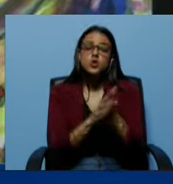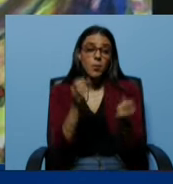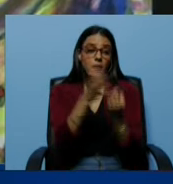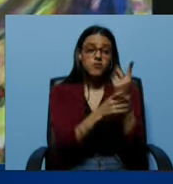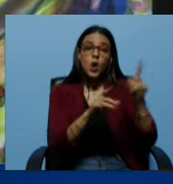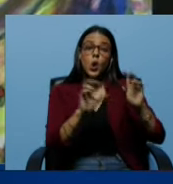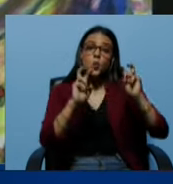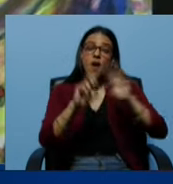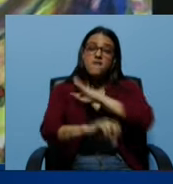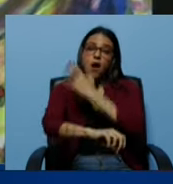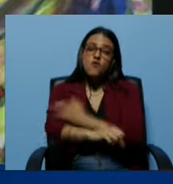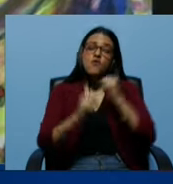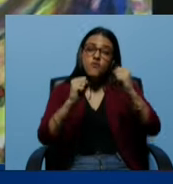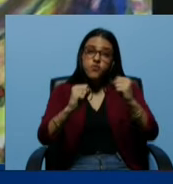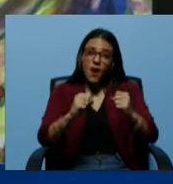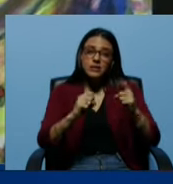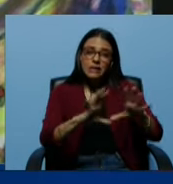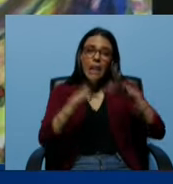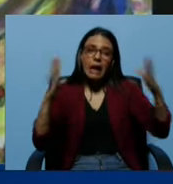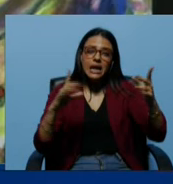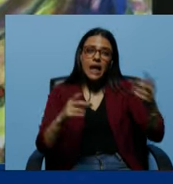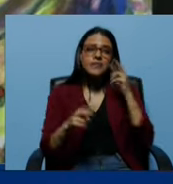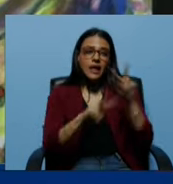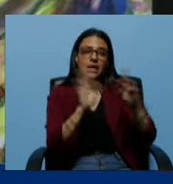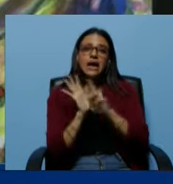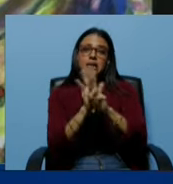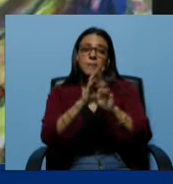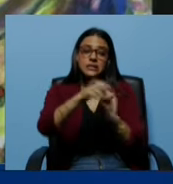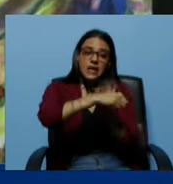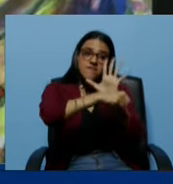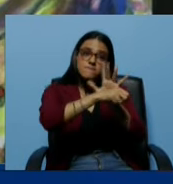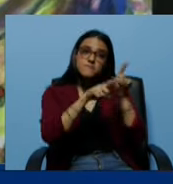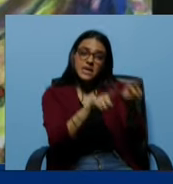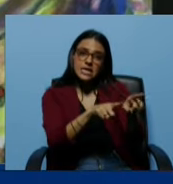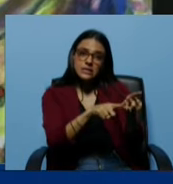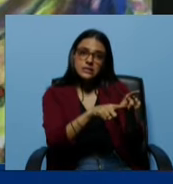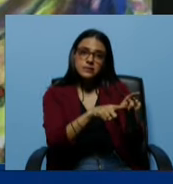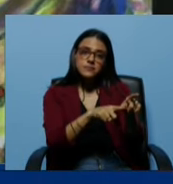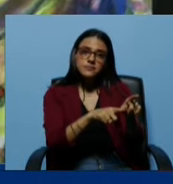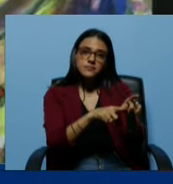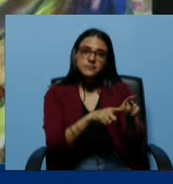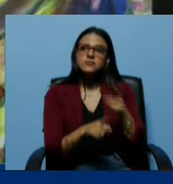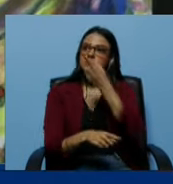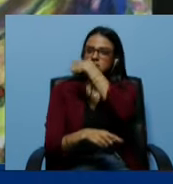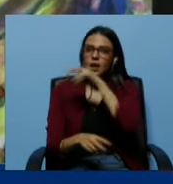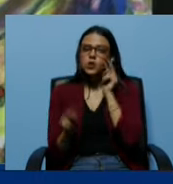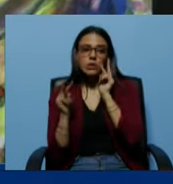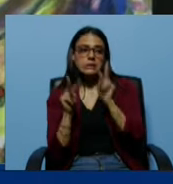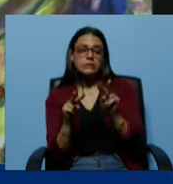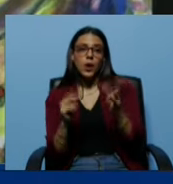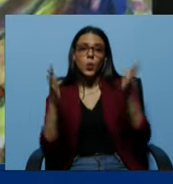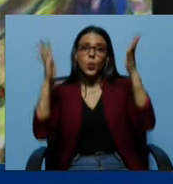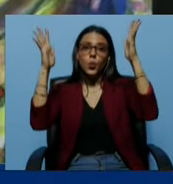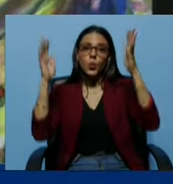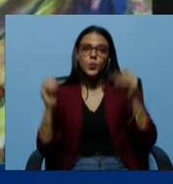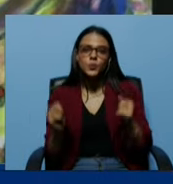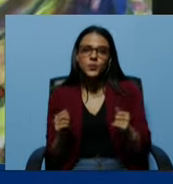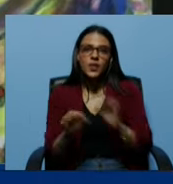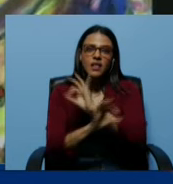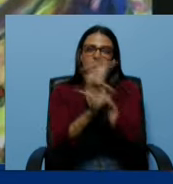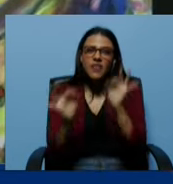de esa fuerza inmensa que representa en buena medida los BRICS, bueno, está reaccionando de